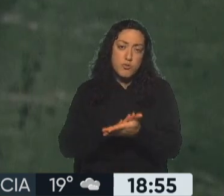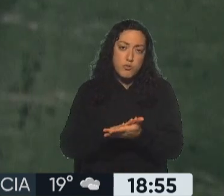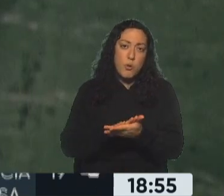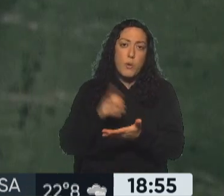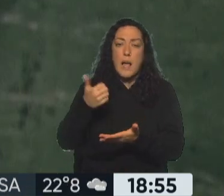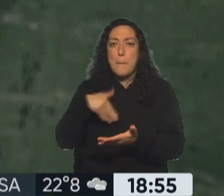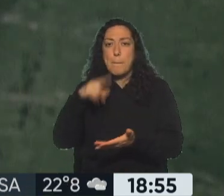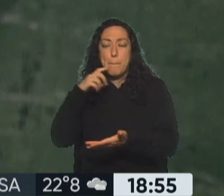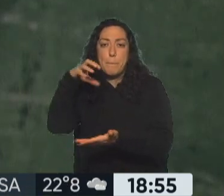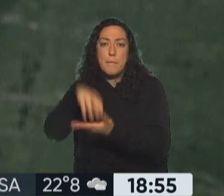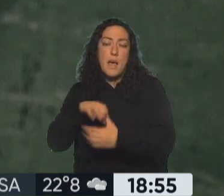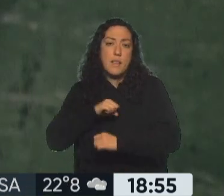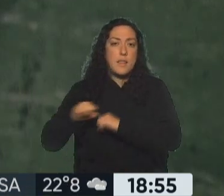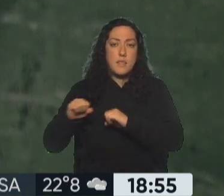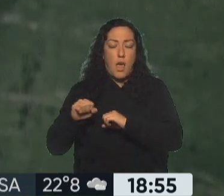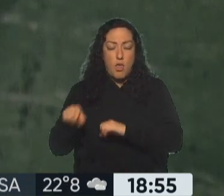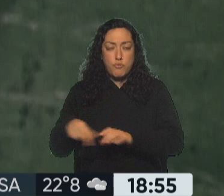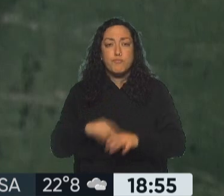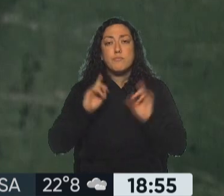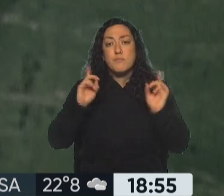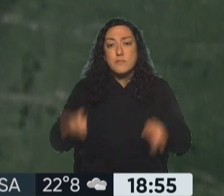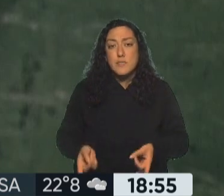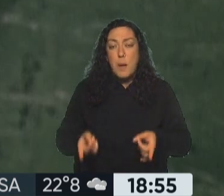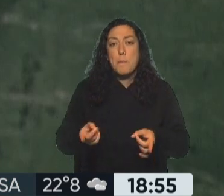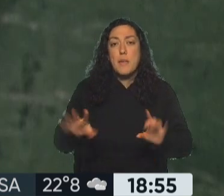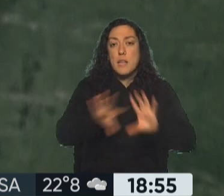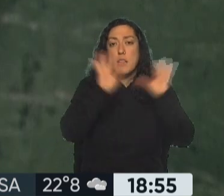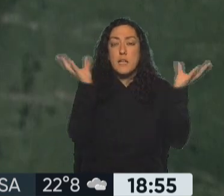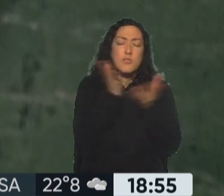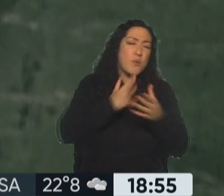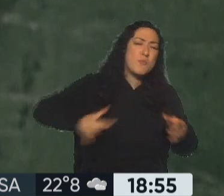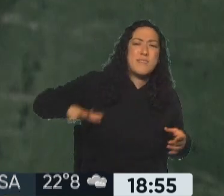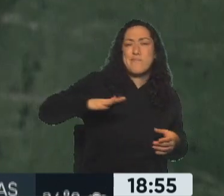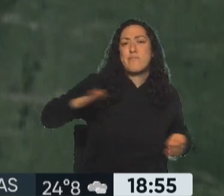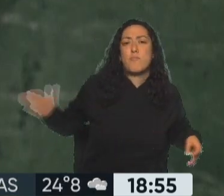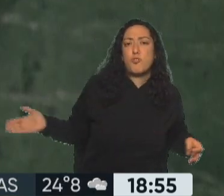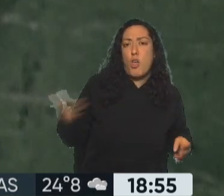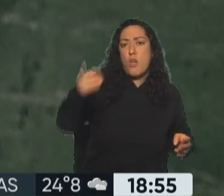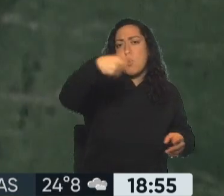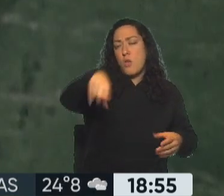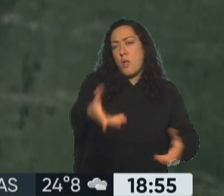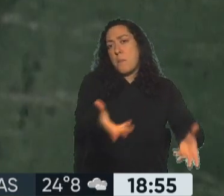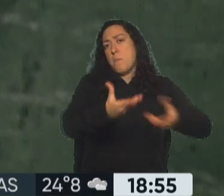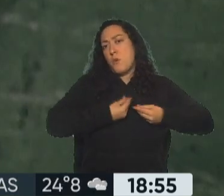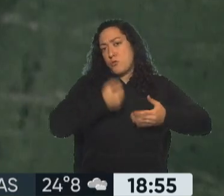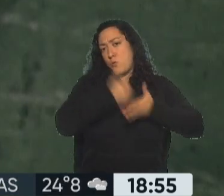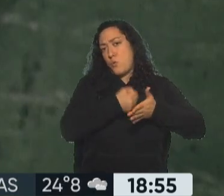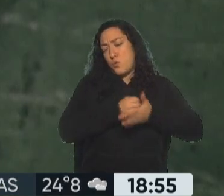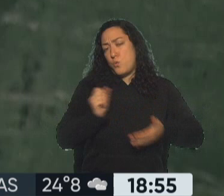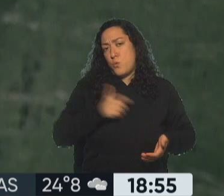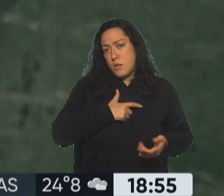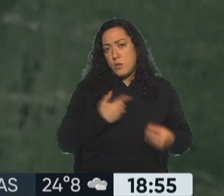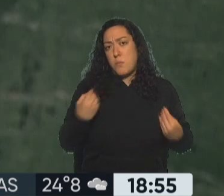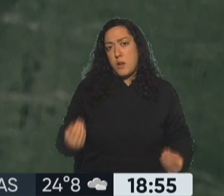contra la AMIA. También exhortamos a la comunidad internacional toda a que nos acompañen en nuestra lucha,